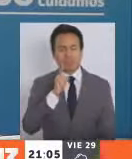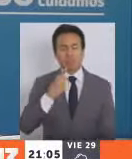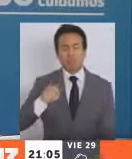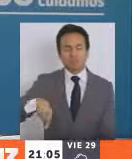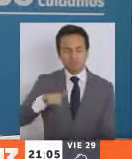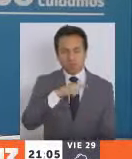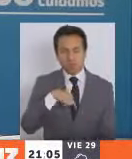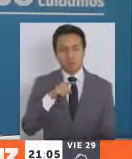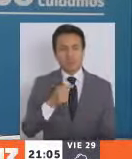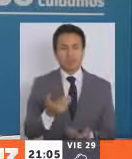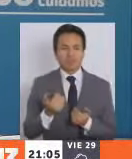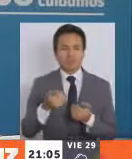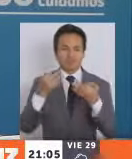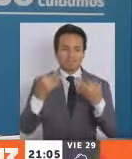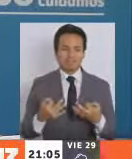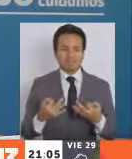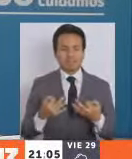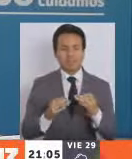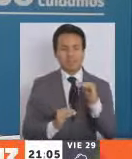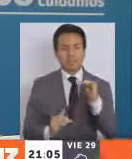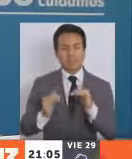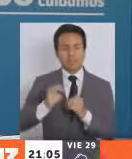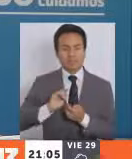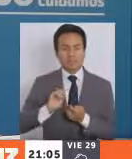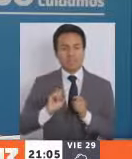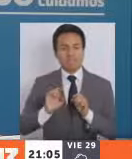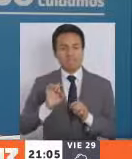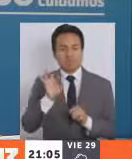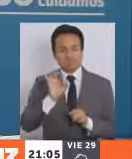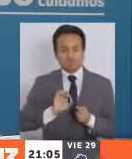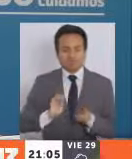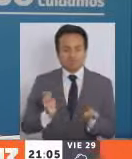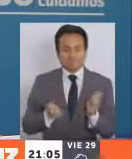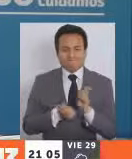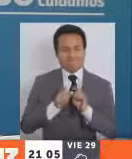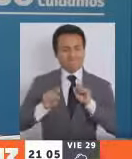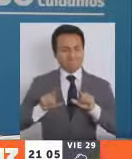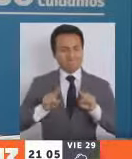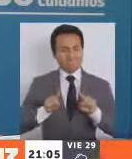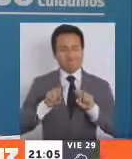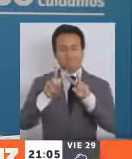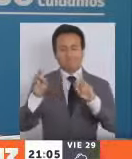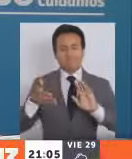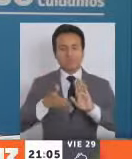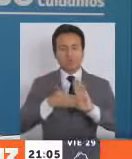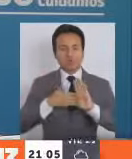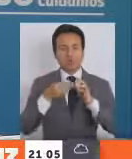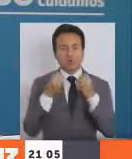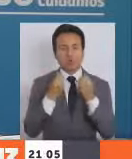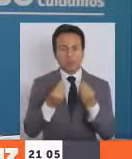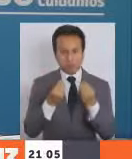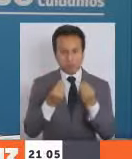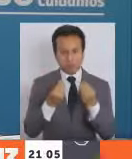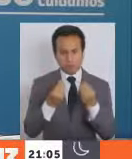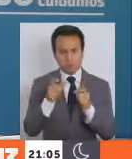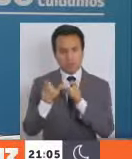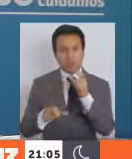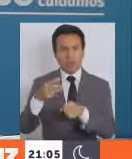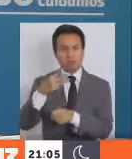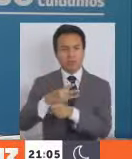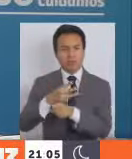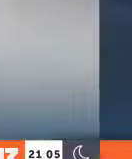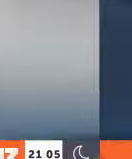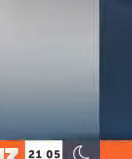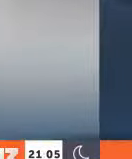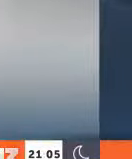estábamos esperando tener. Este nivel de inmunogenicidad se ha demostrado en varios estudios y es muy bueno para los adultos mayores